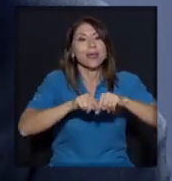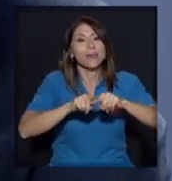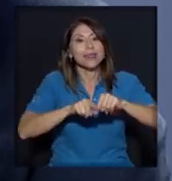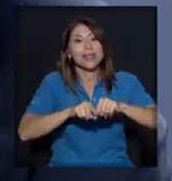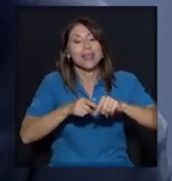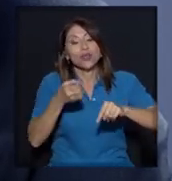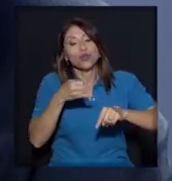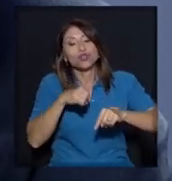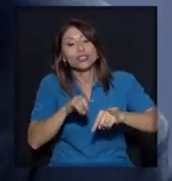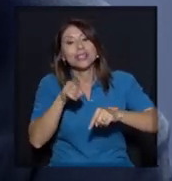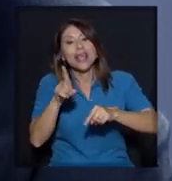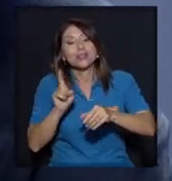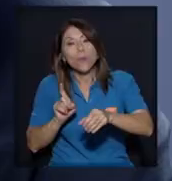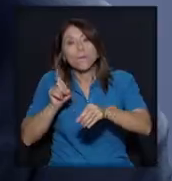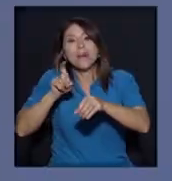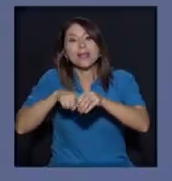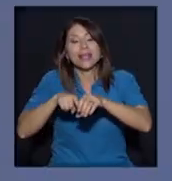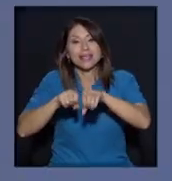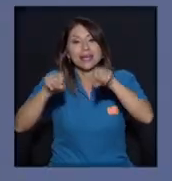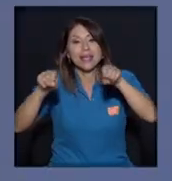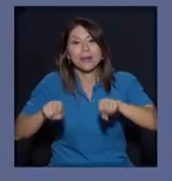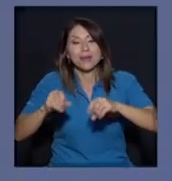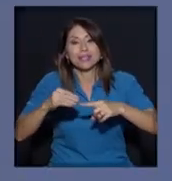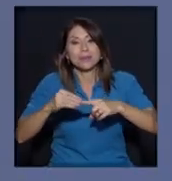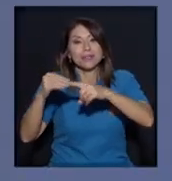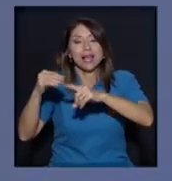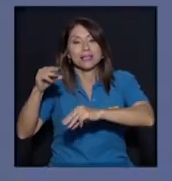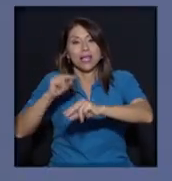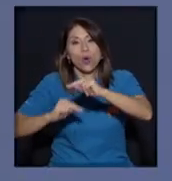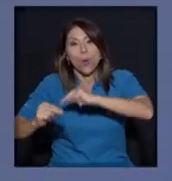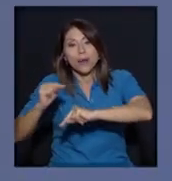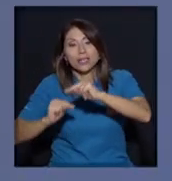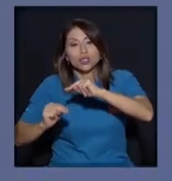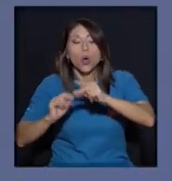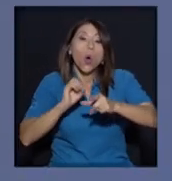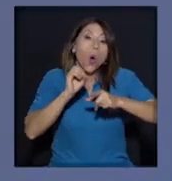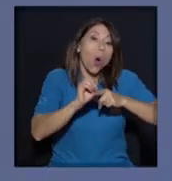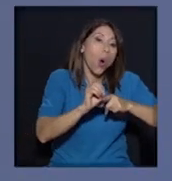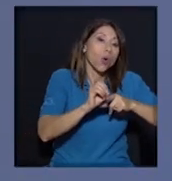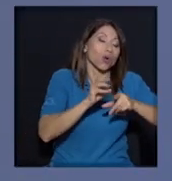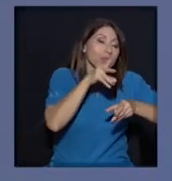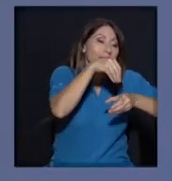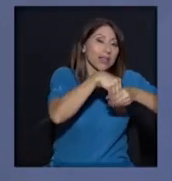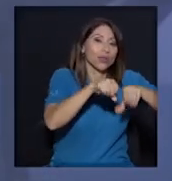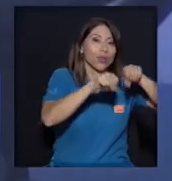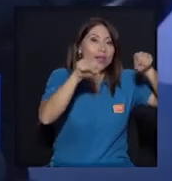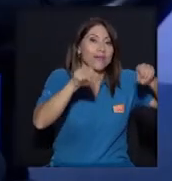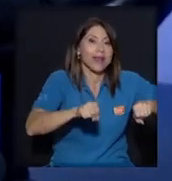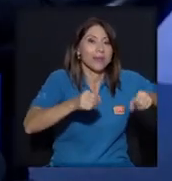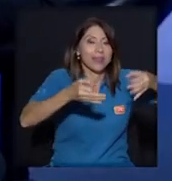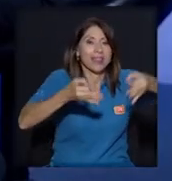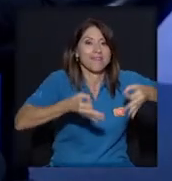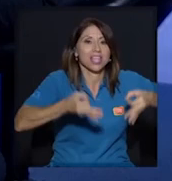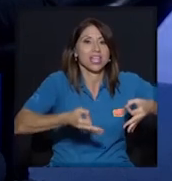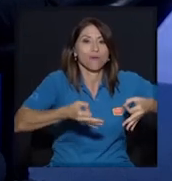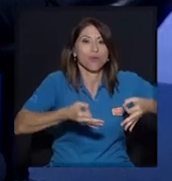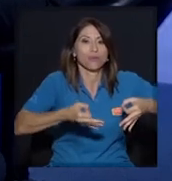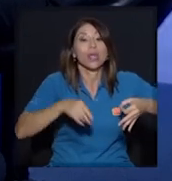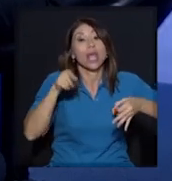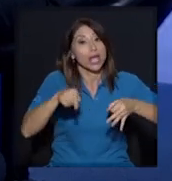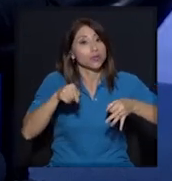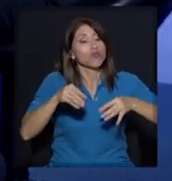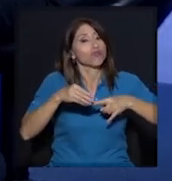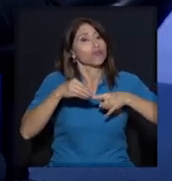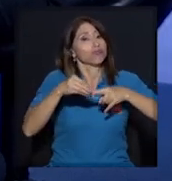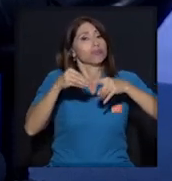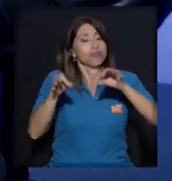actividad de regímenes especiales de comercio o si por el contrario está en el régimen definitivo. Esto es muy relevante